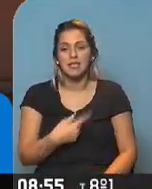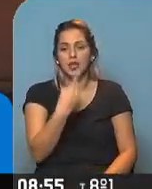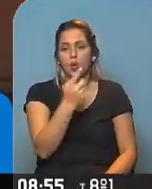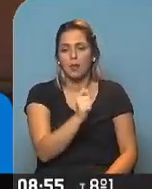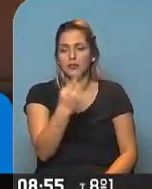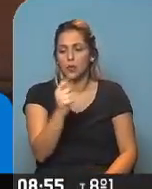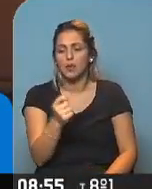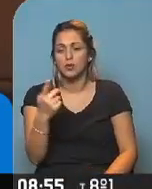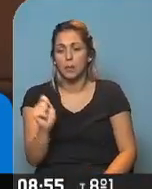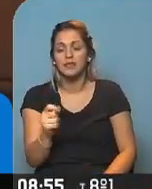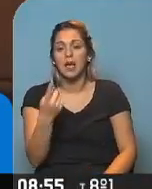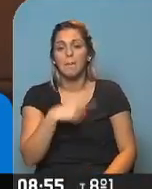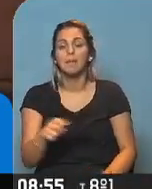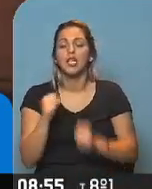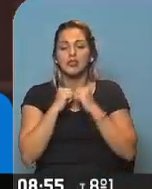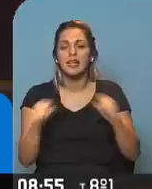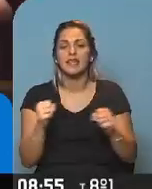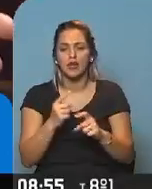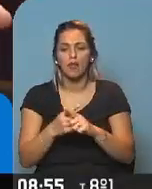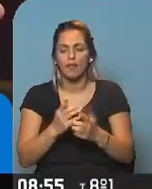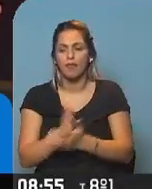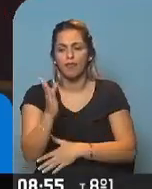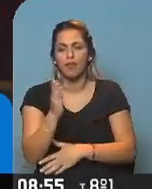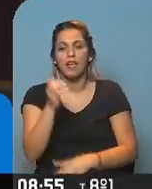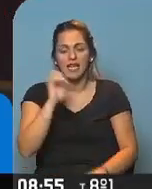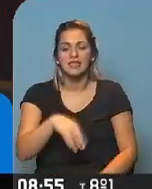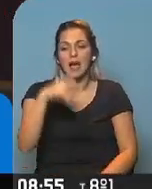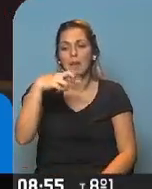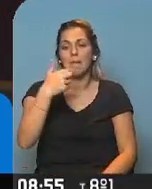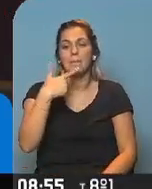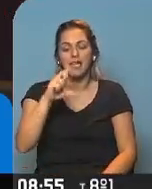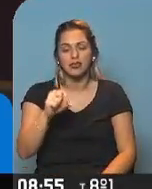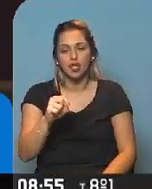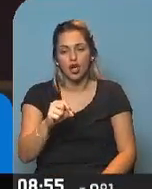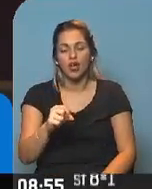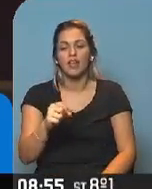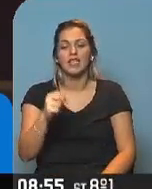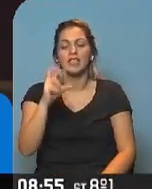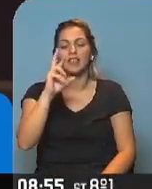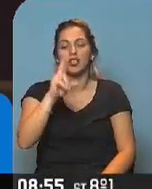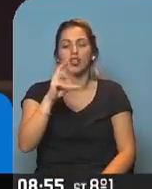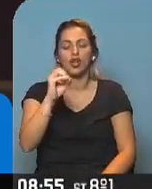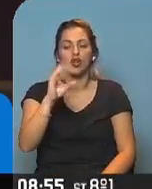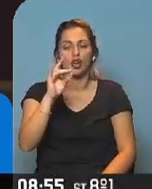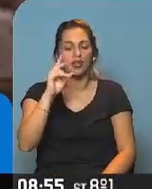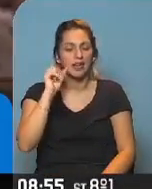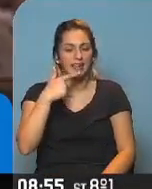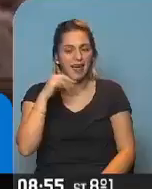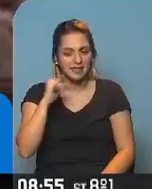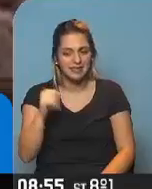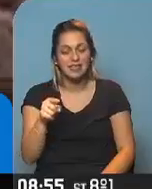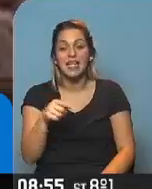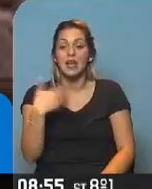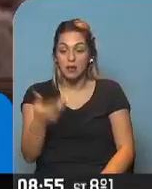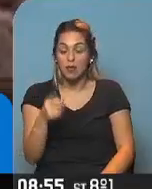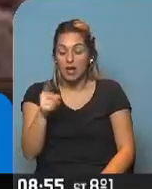pero los secretarios eran perpetuas y ahí estaban juan josé passo y fray cayetano rodríguez y a juan josé passo le tocó leer